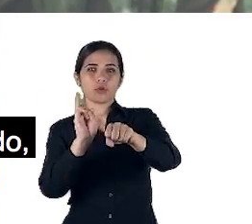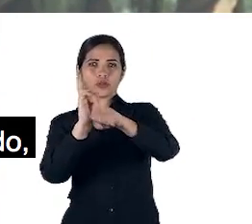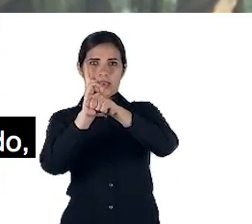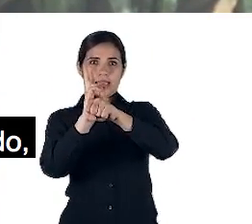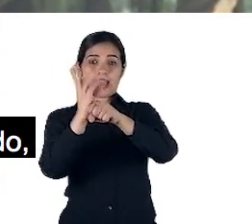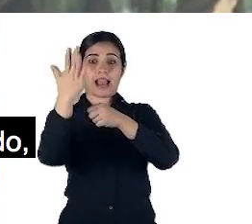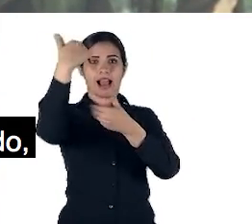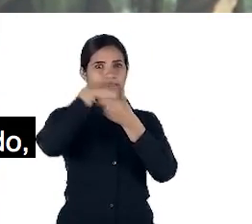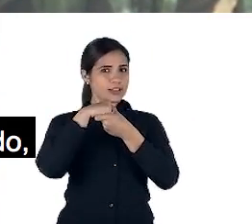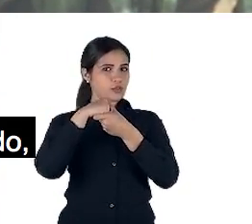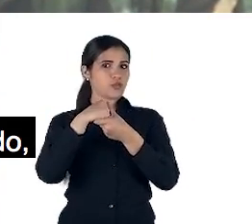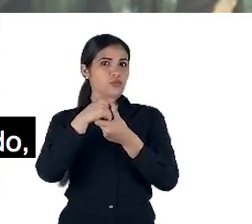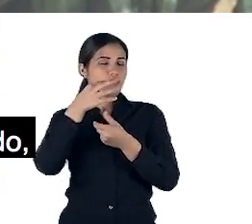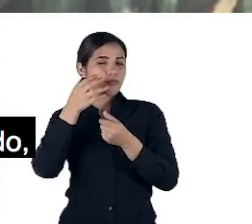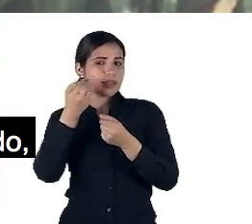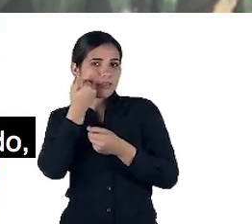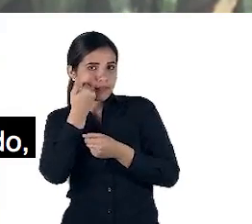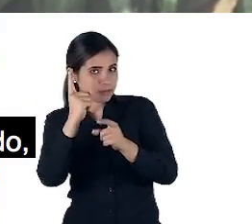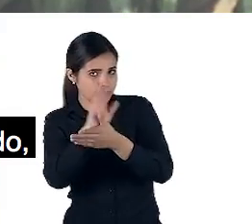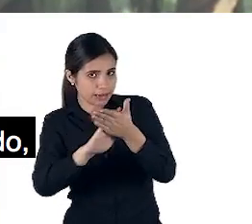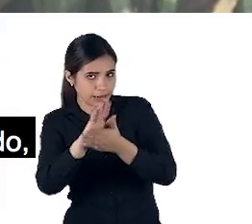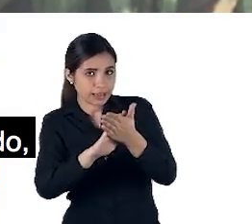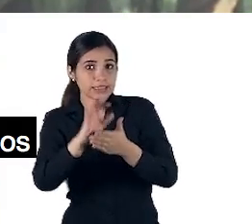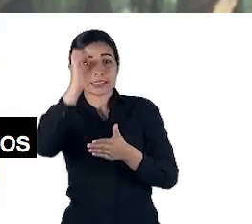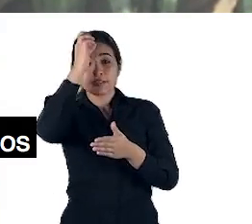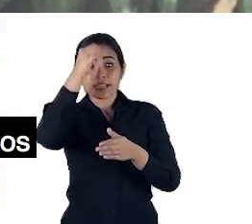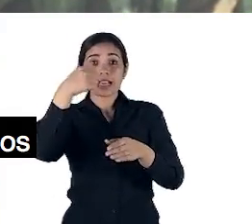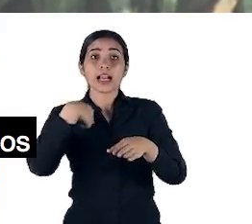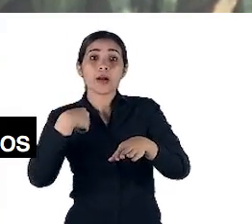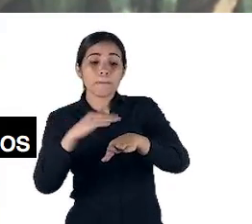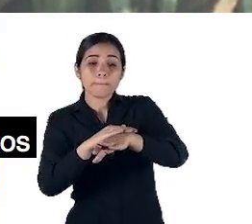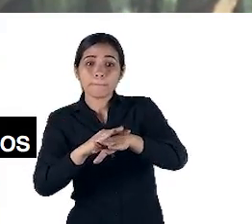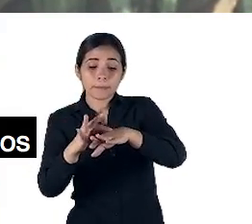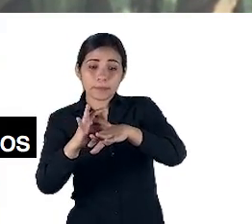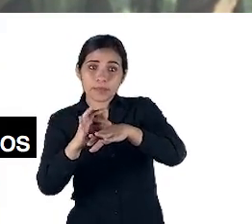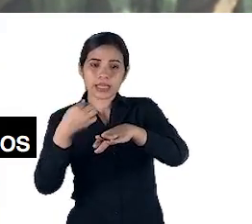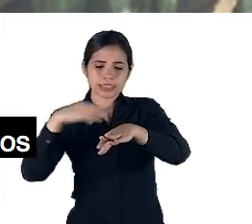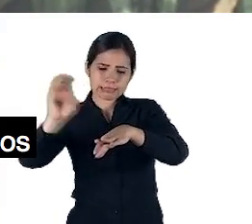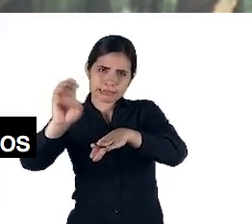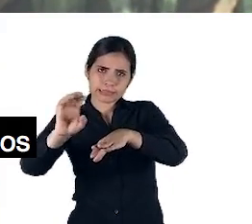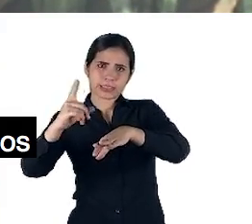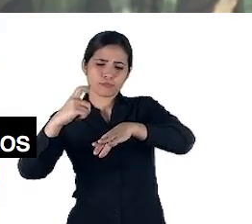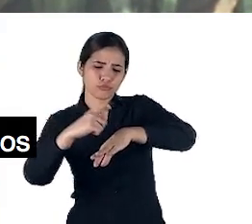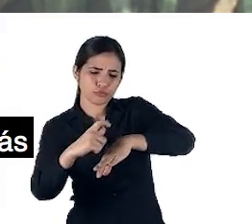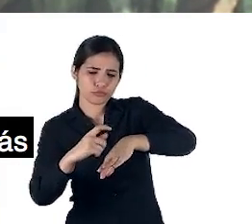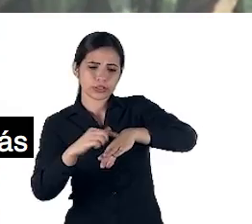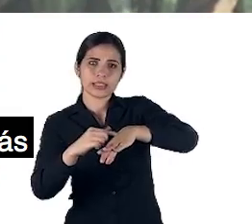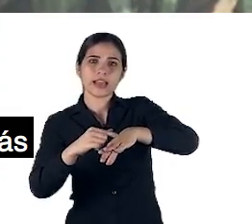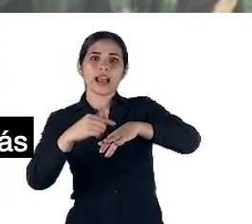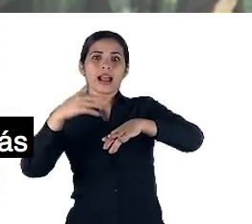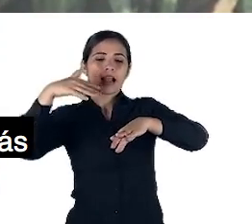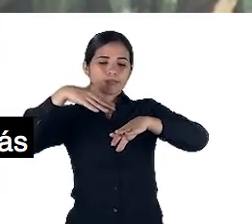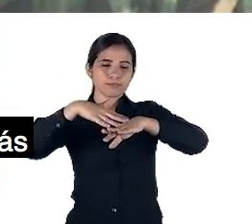bloqueando a la piel, si le estás contaminando, es lógico que por la piel vas a recibir un montón de estímulos que